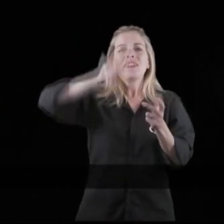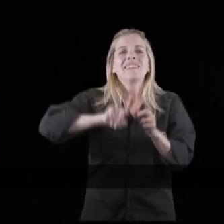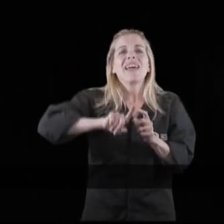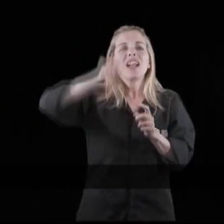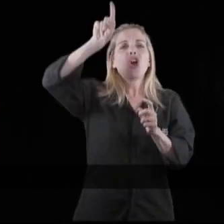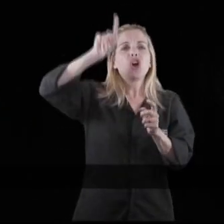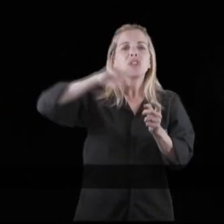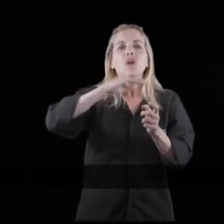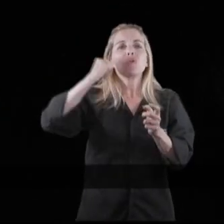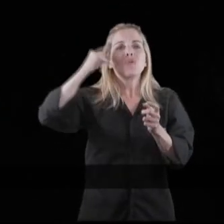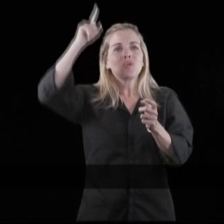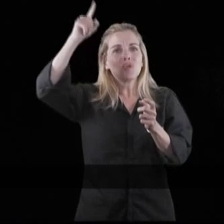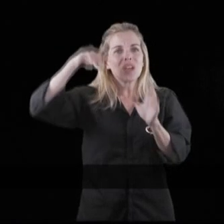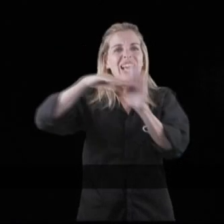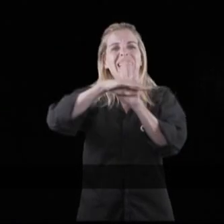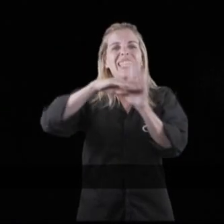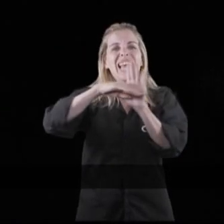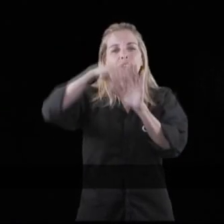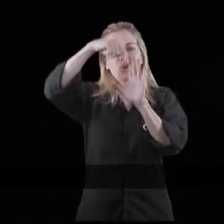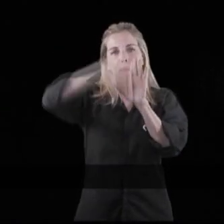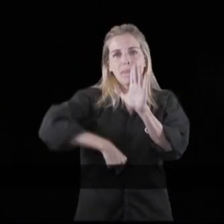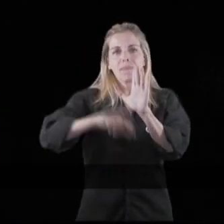crecer en el centro del país, pero hay que crecer en toda la Patagonia.